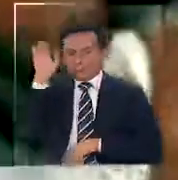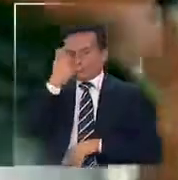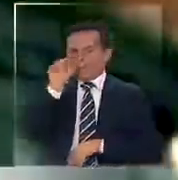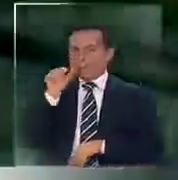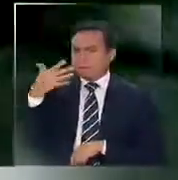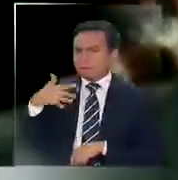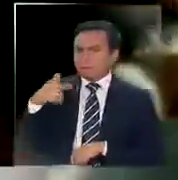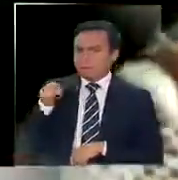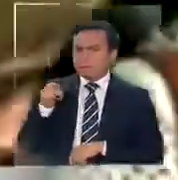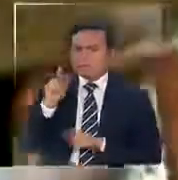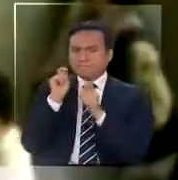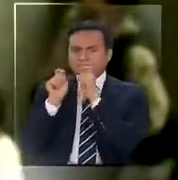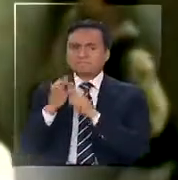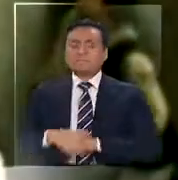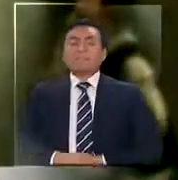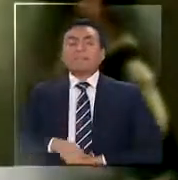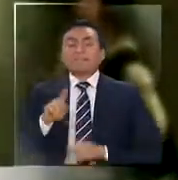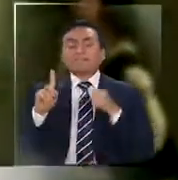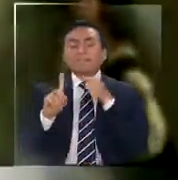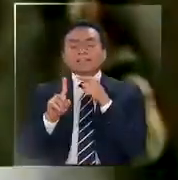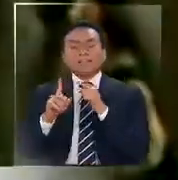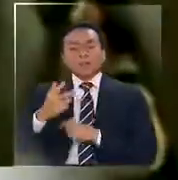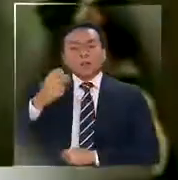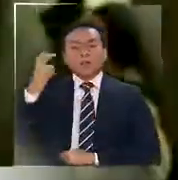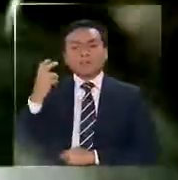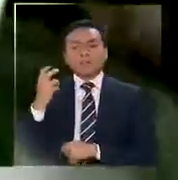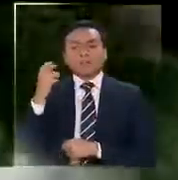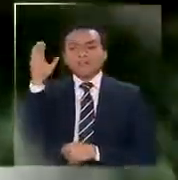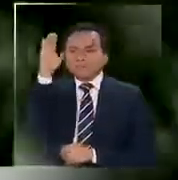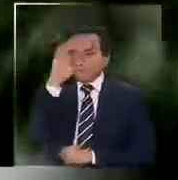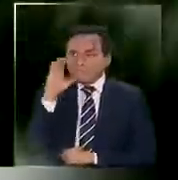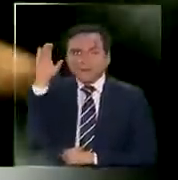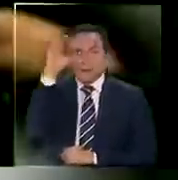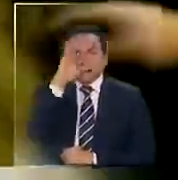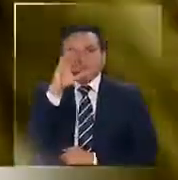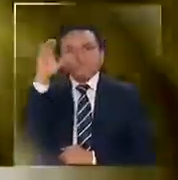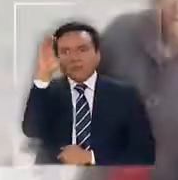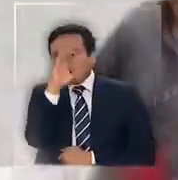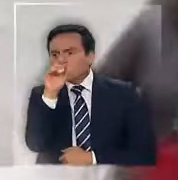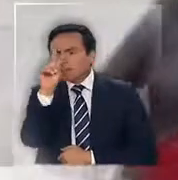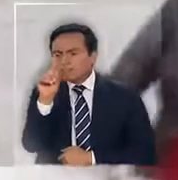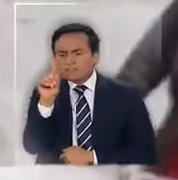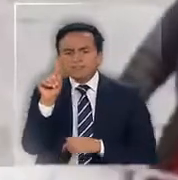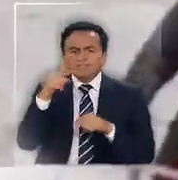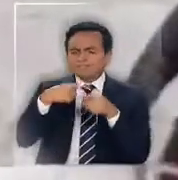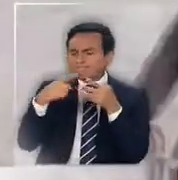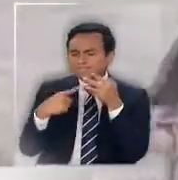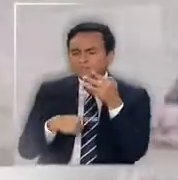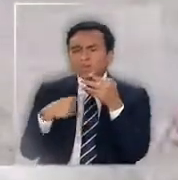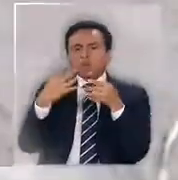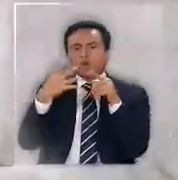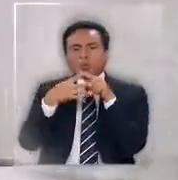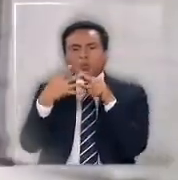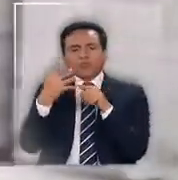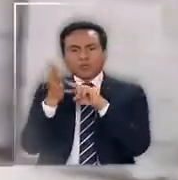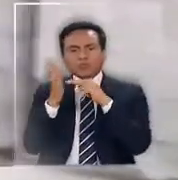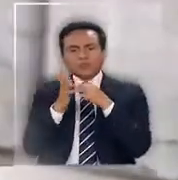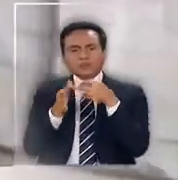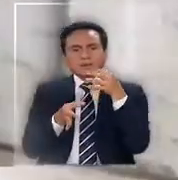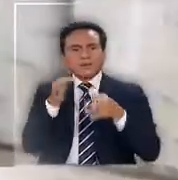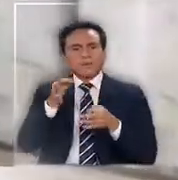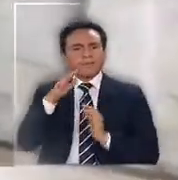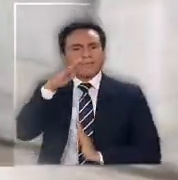buscados. Este era un delincuente que estaba siendo buscado en forma reiterada por tener al menos 4 causas